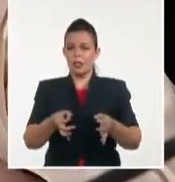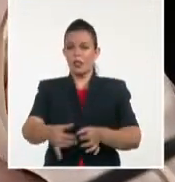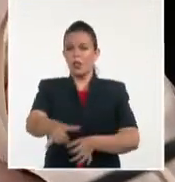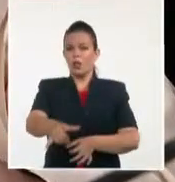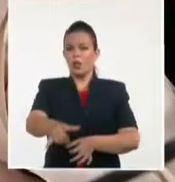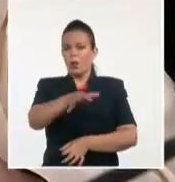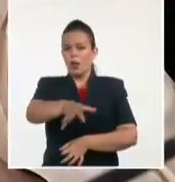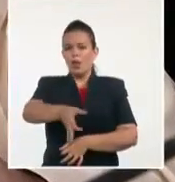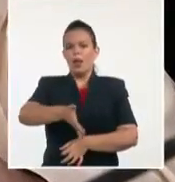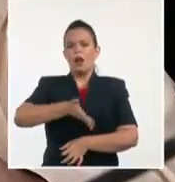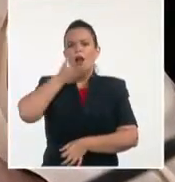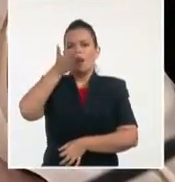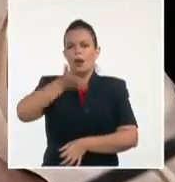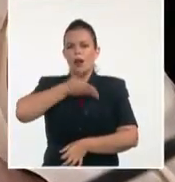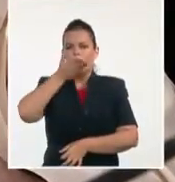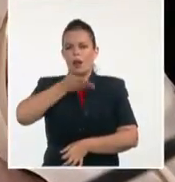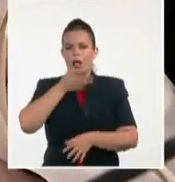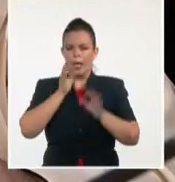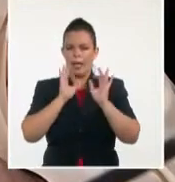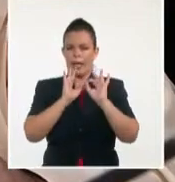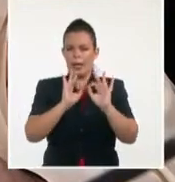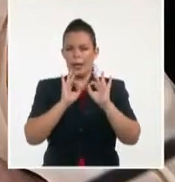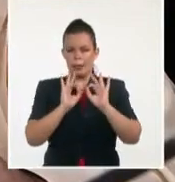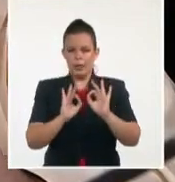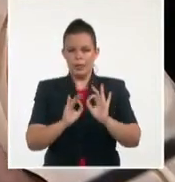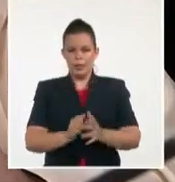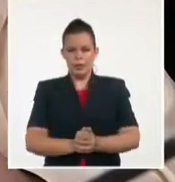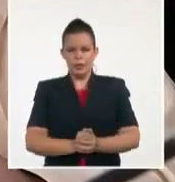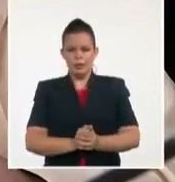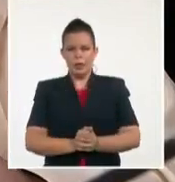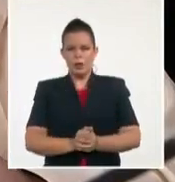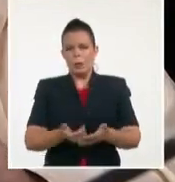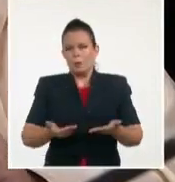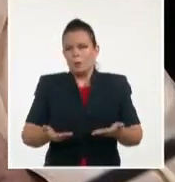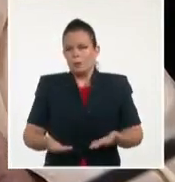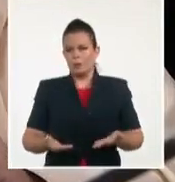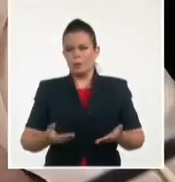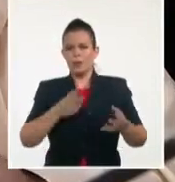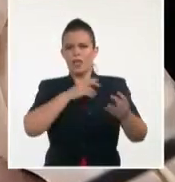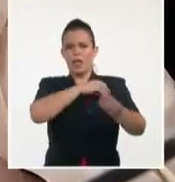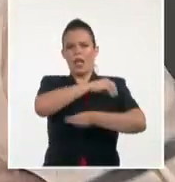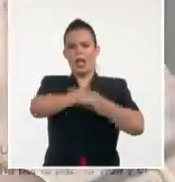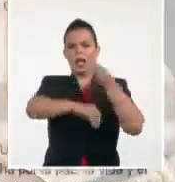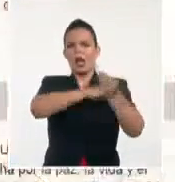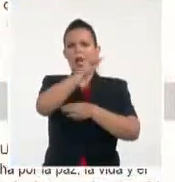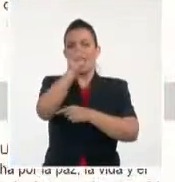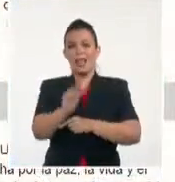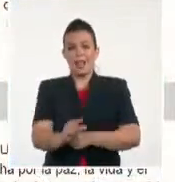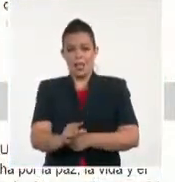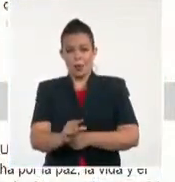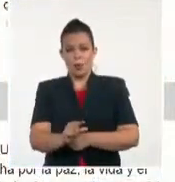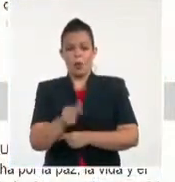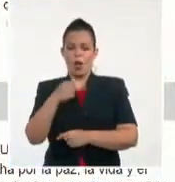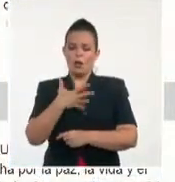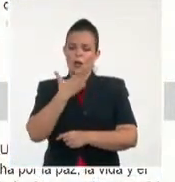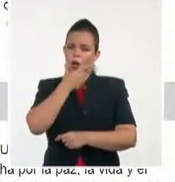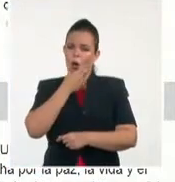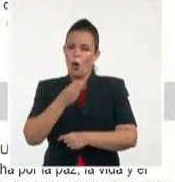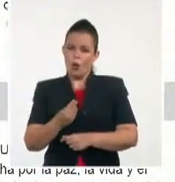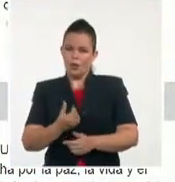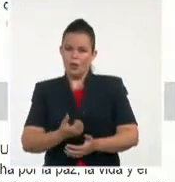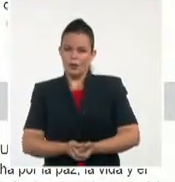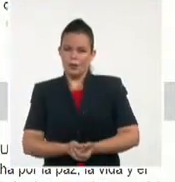muy particular en el caso del relevo generacional. Y yo, si me lo permiten, le voy a